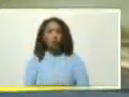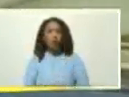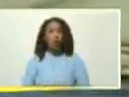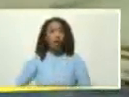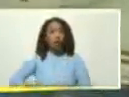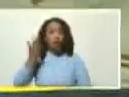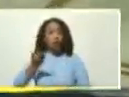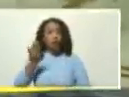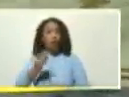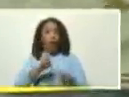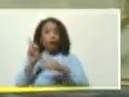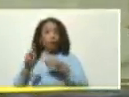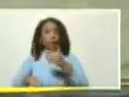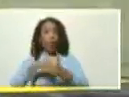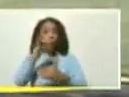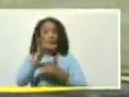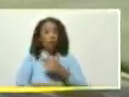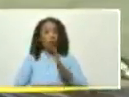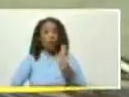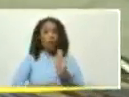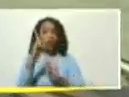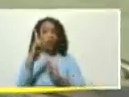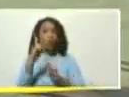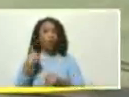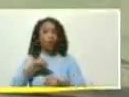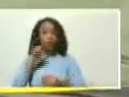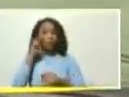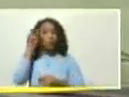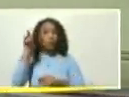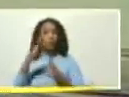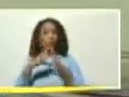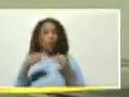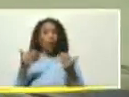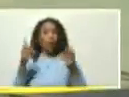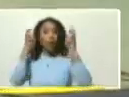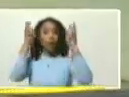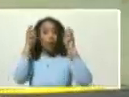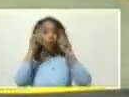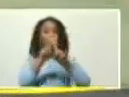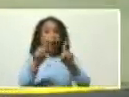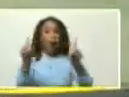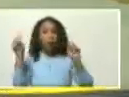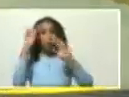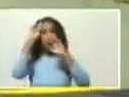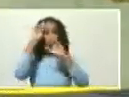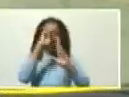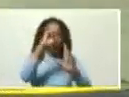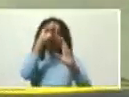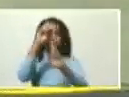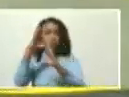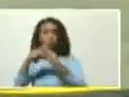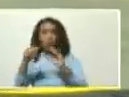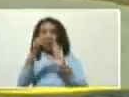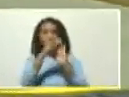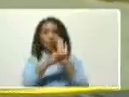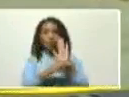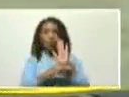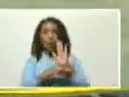presidente, que este es un proyecto que se desarrolló teniendo en cuenta todo lo que es el tema del medio ambiente, respetando todas las normas